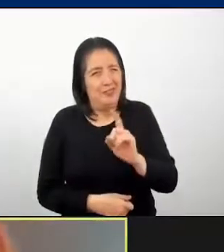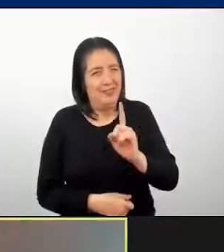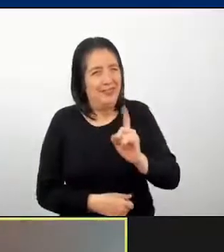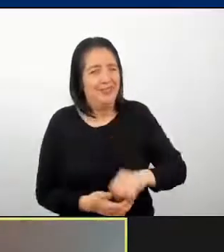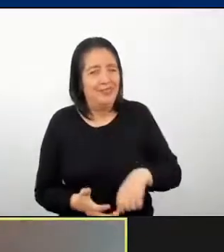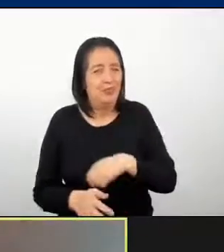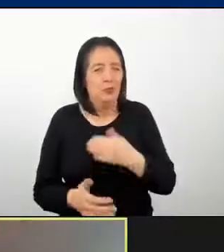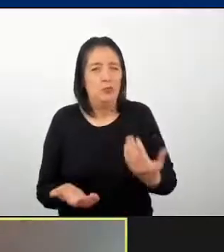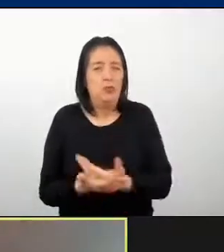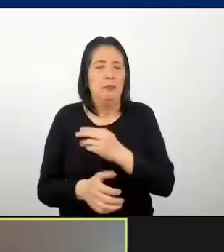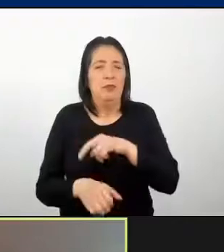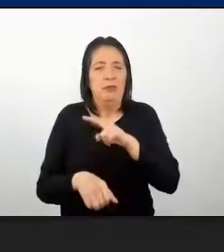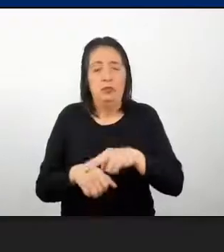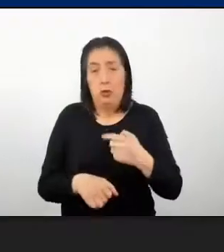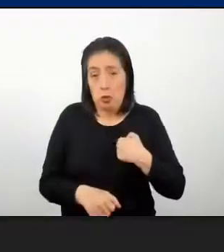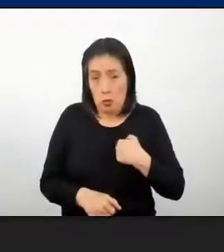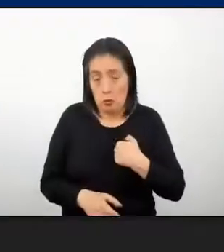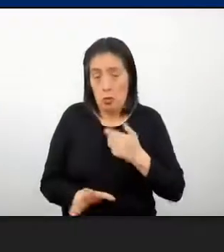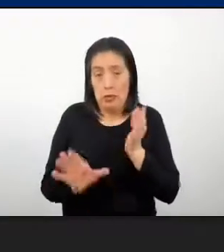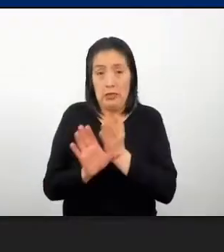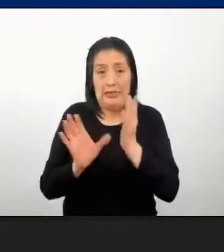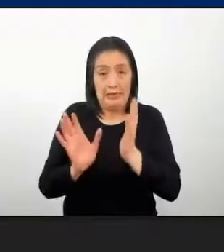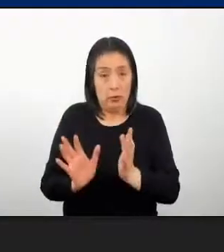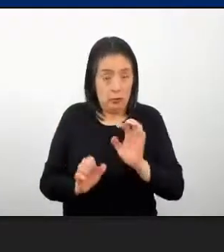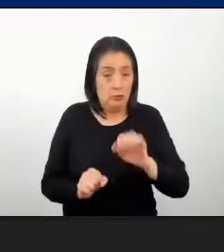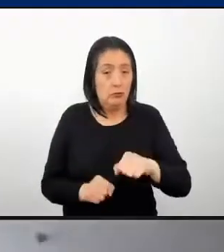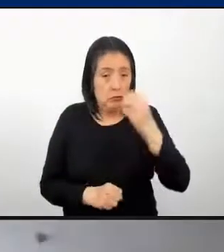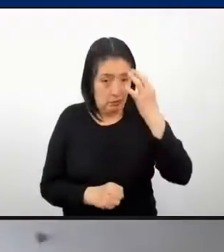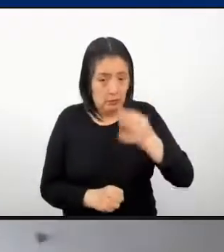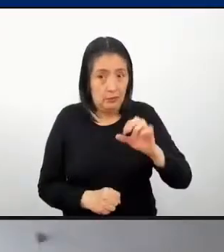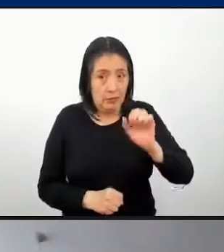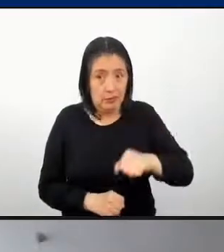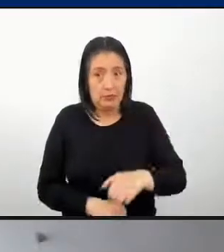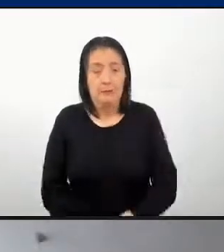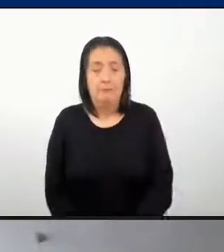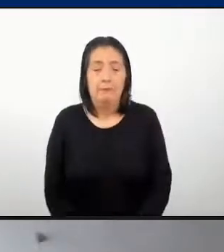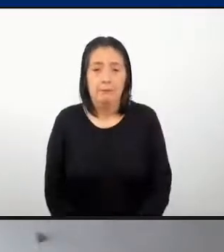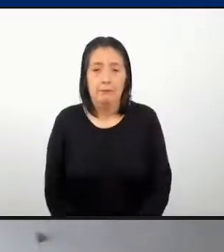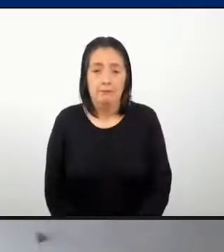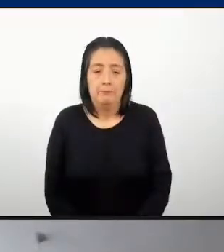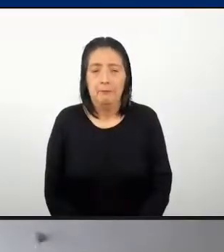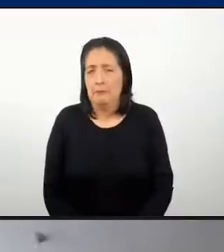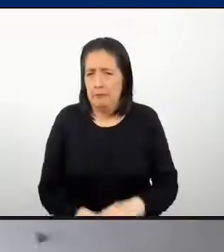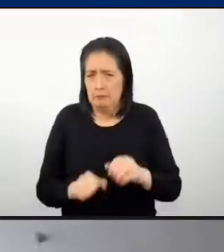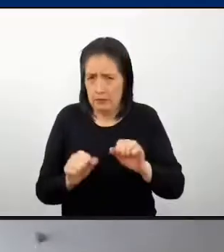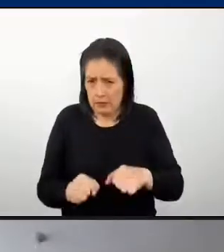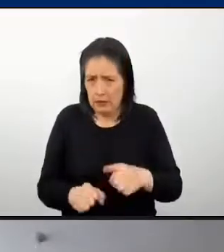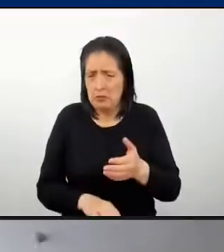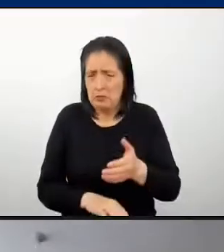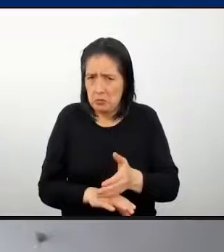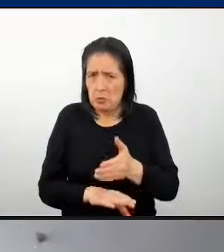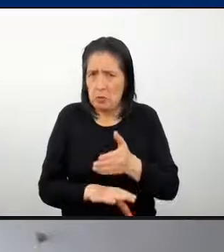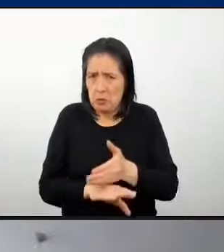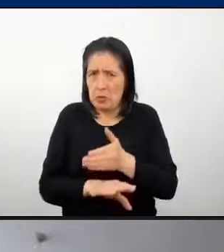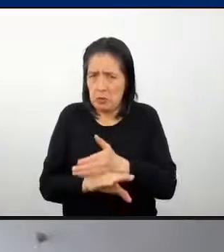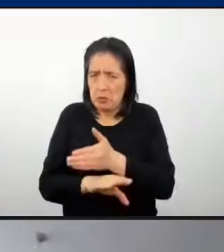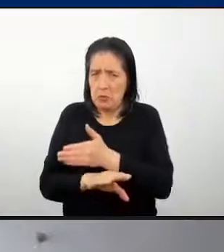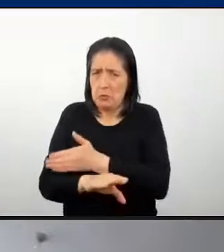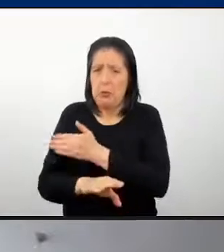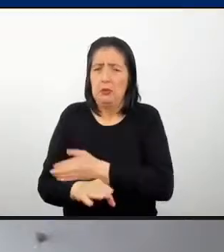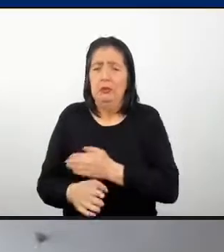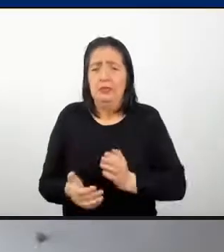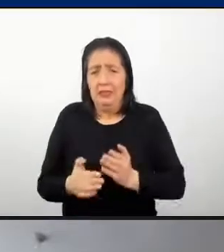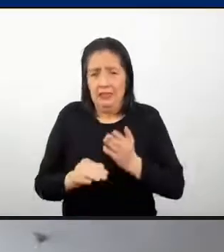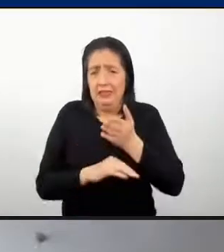normalidad. Yo como psicóloga digo, creo que sí hay una nueva normalidad, que se está dando poco a poco a través de